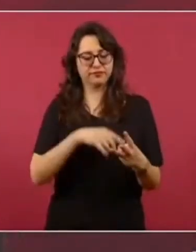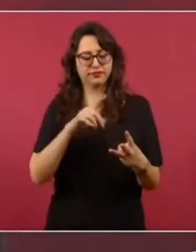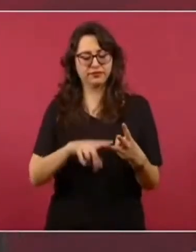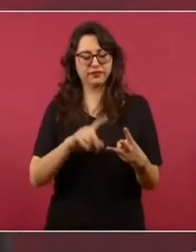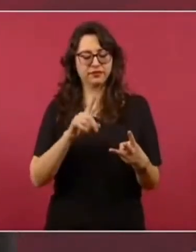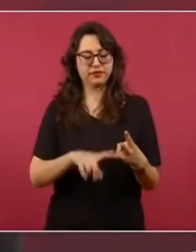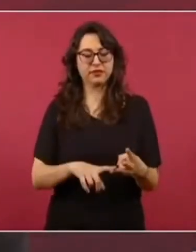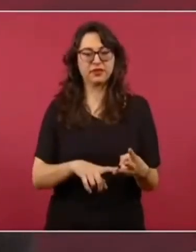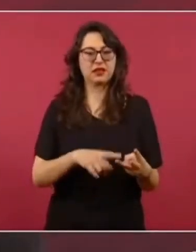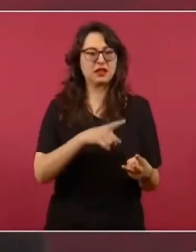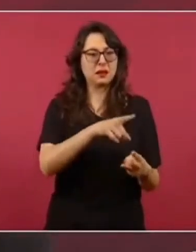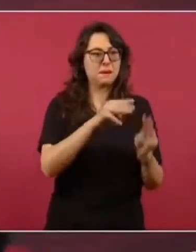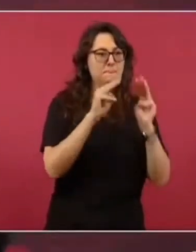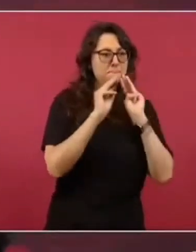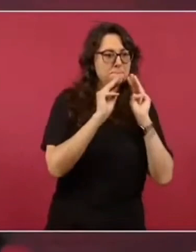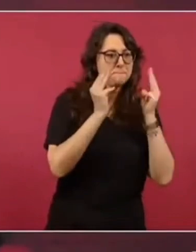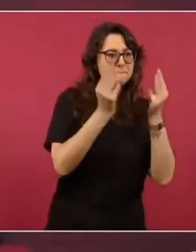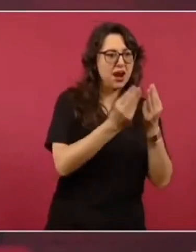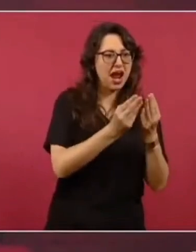que